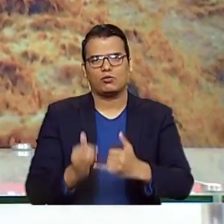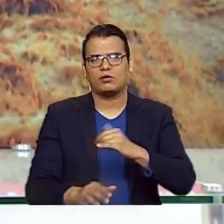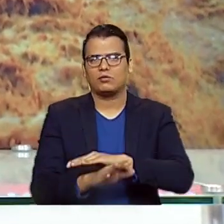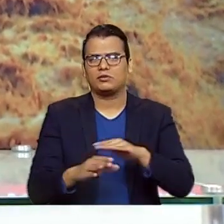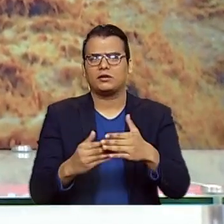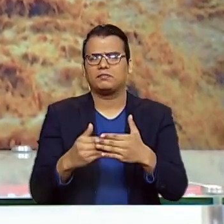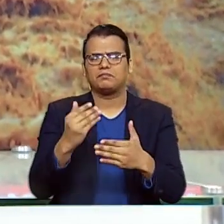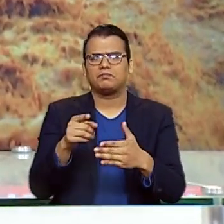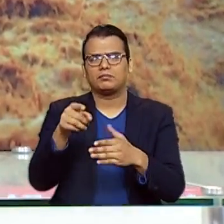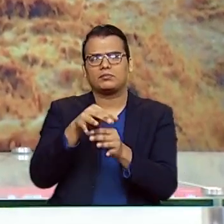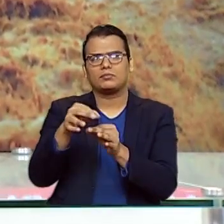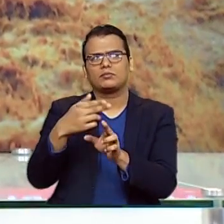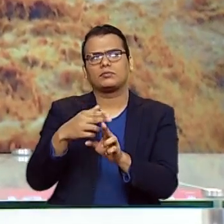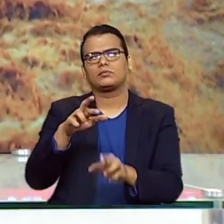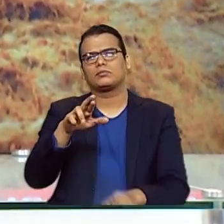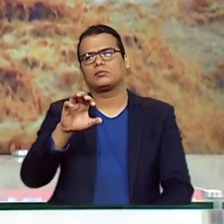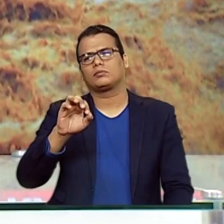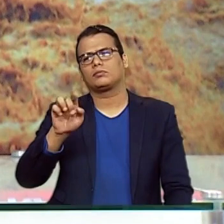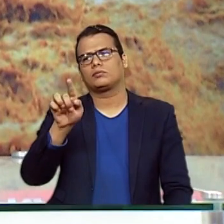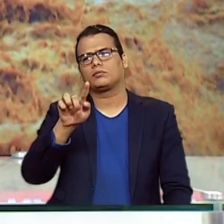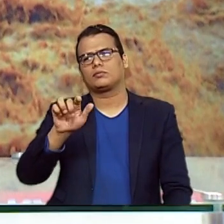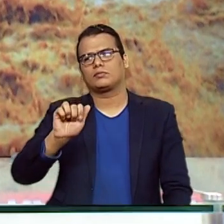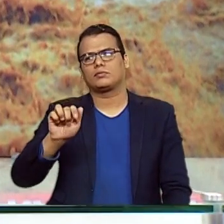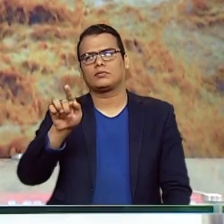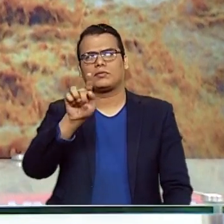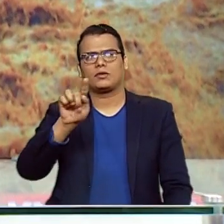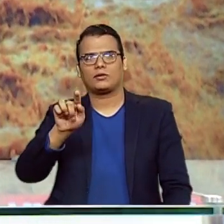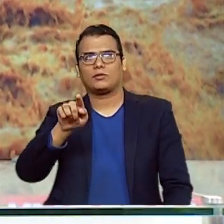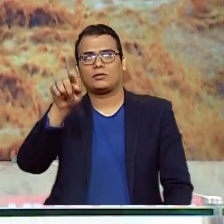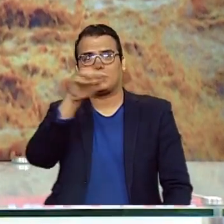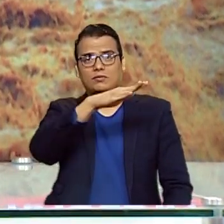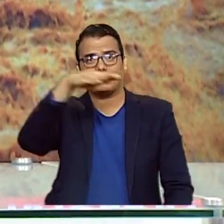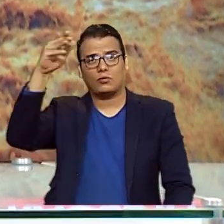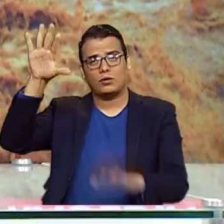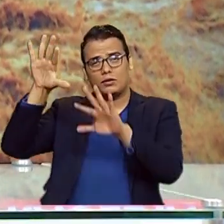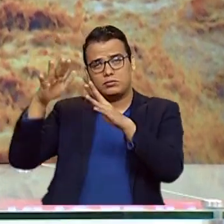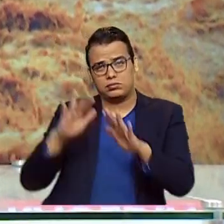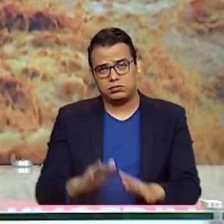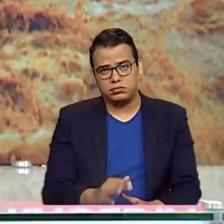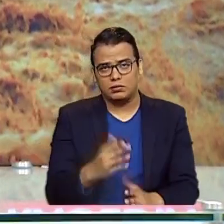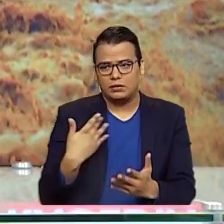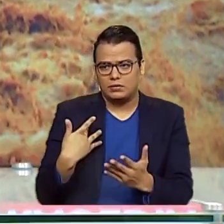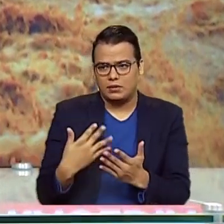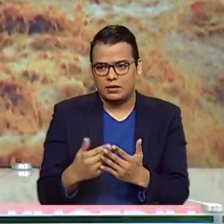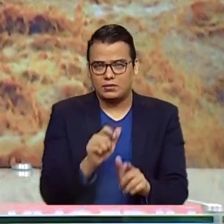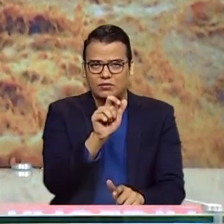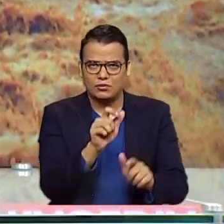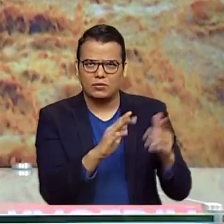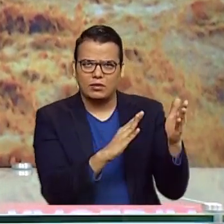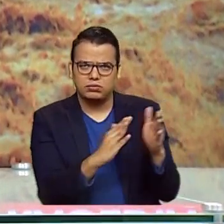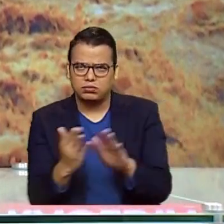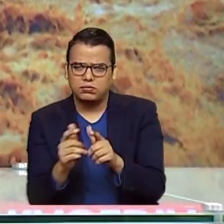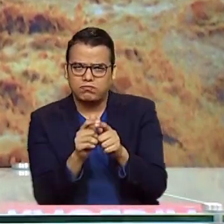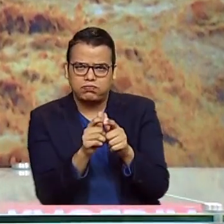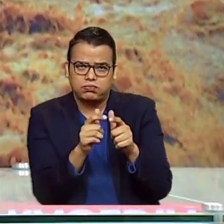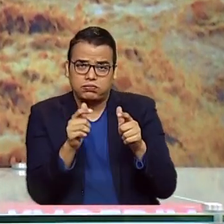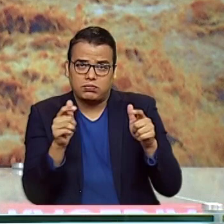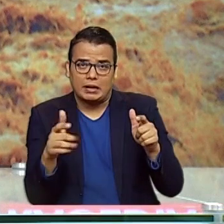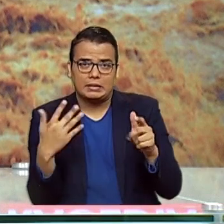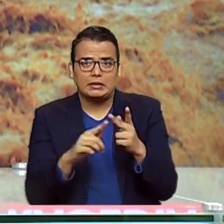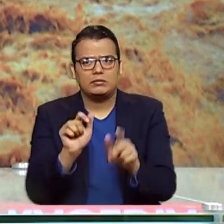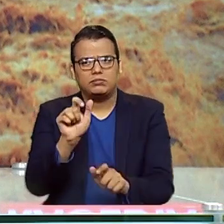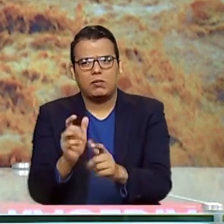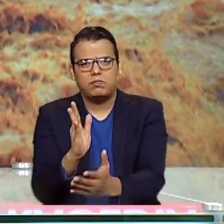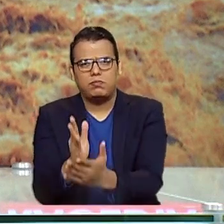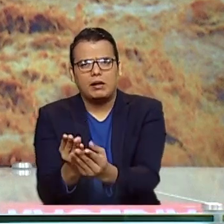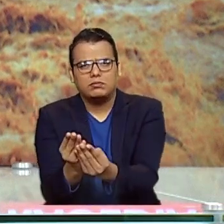tragedia registrada en Rosas Cauca, donde luego de una luz de tierra la cifra de personas fallecidas y desaparecidas crece a medida que avanza el día. Nuestro corresponsal